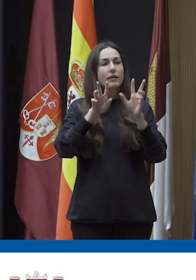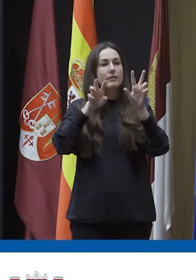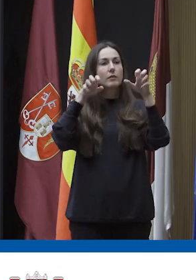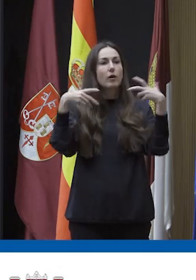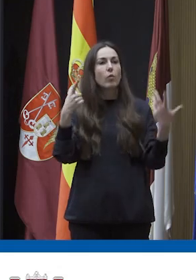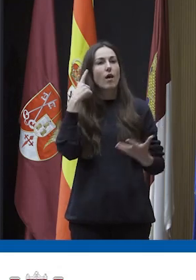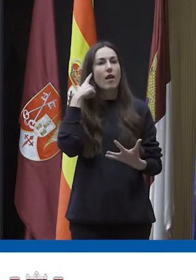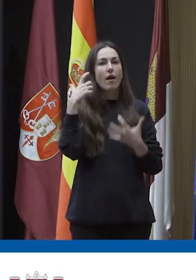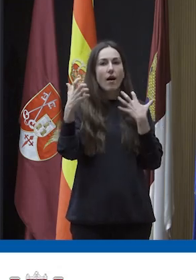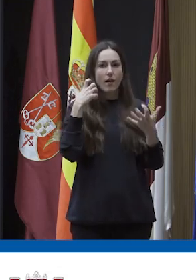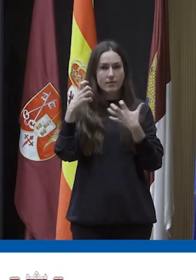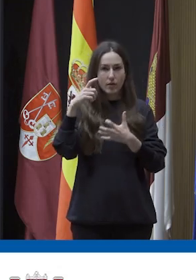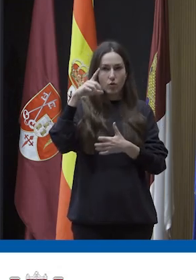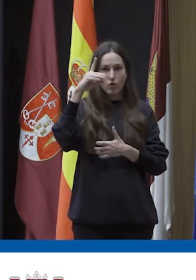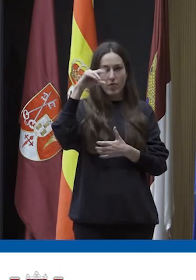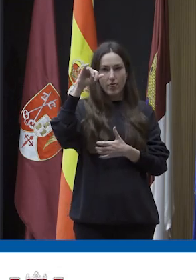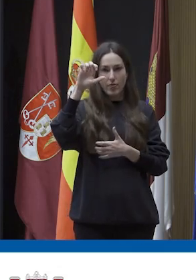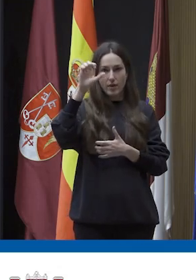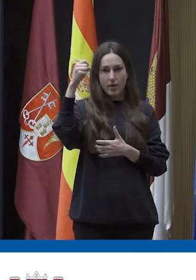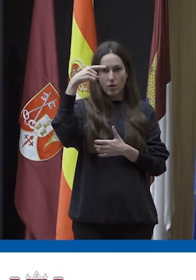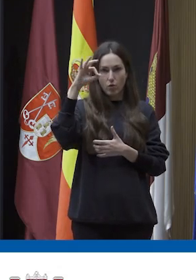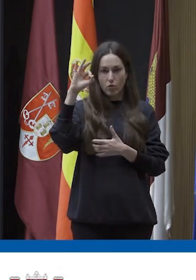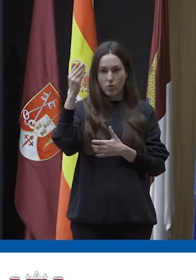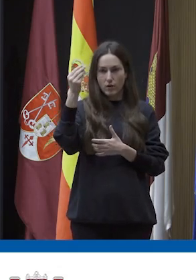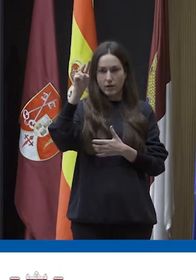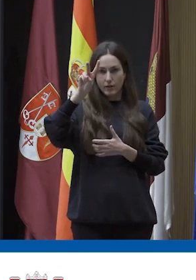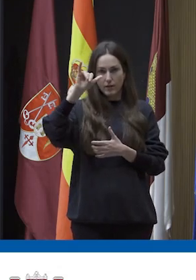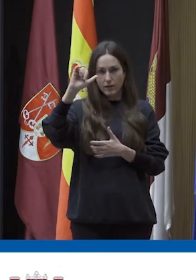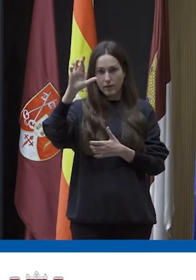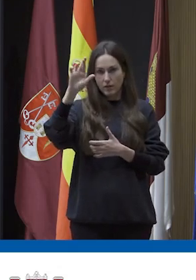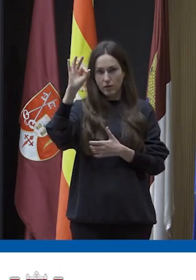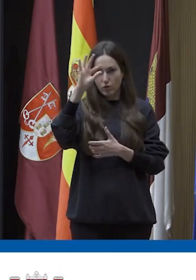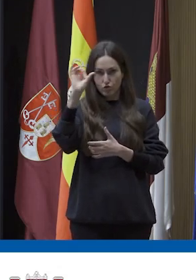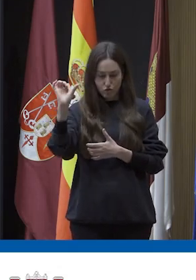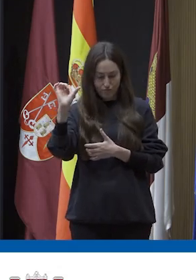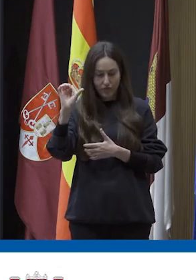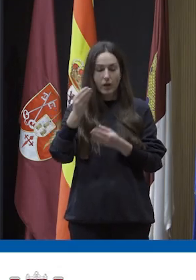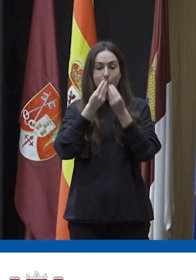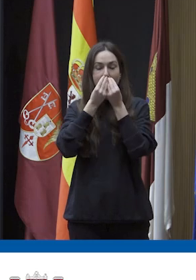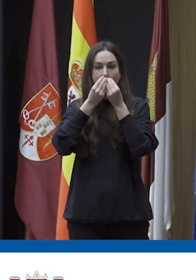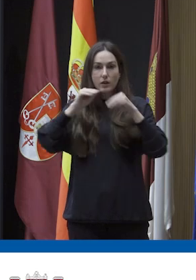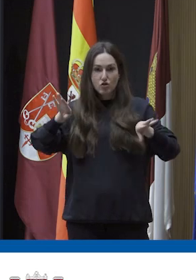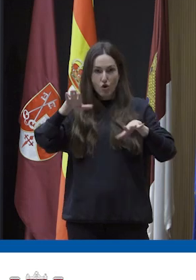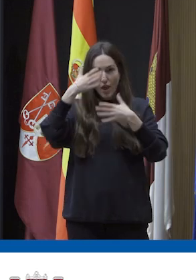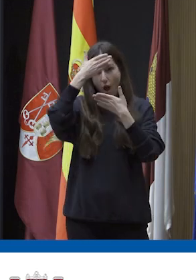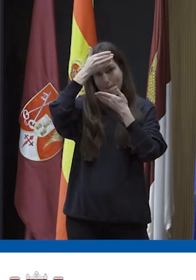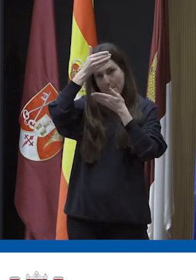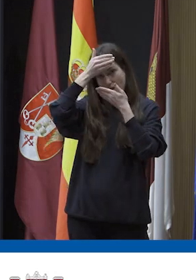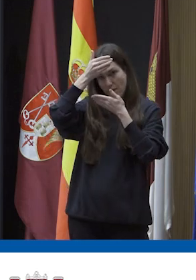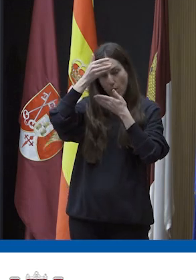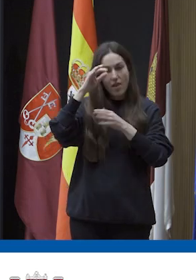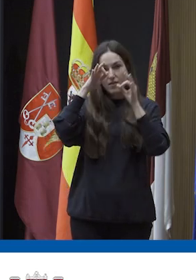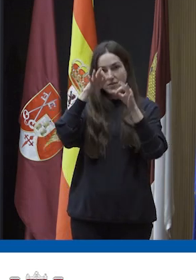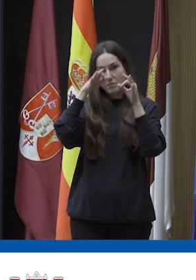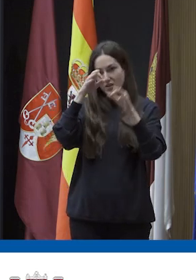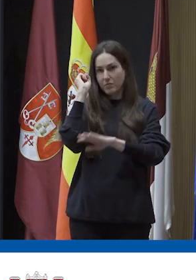nuestro querido Diego Quirós, ya saben, licenciado en Historia Medieval y también un fijo de este ciclo de